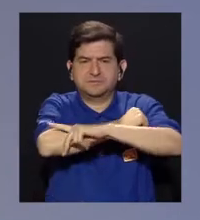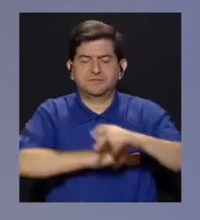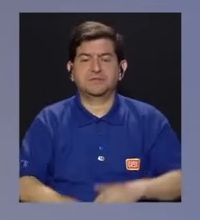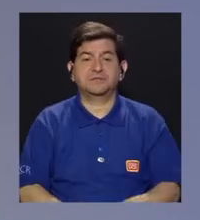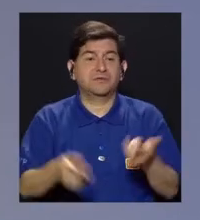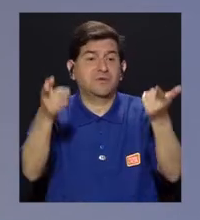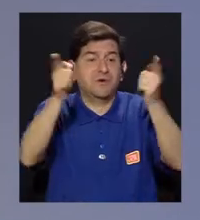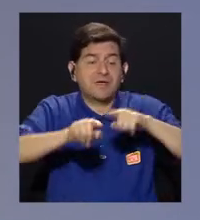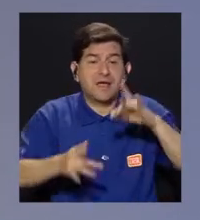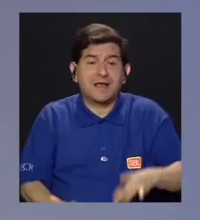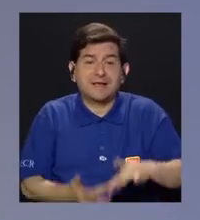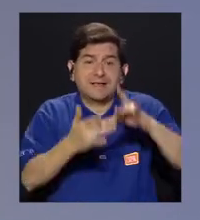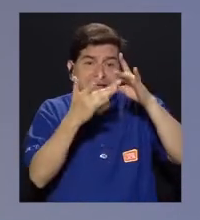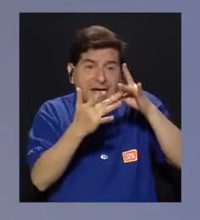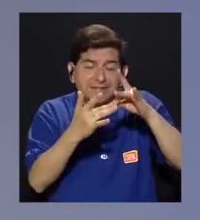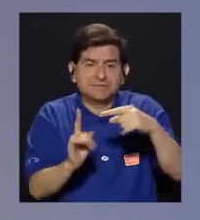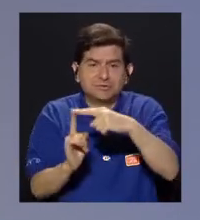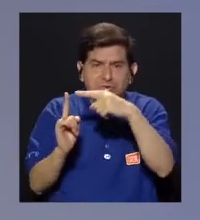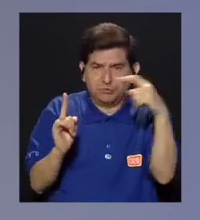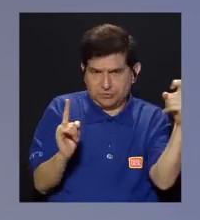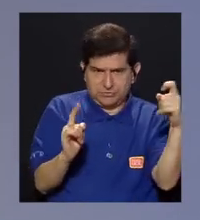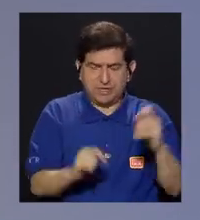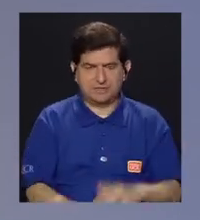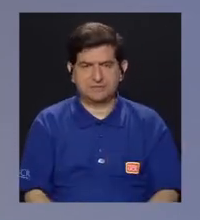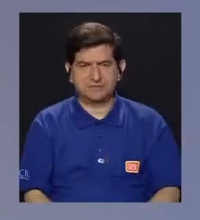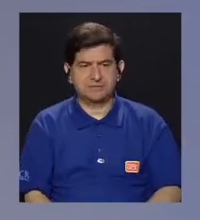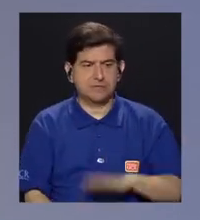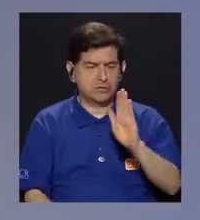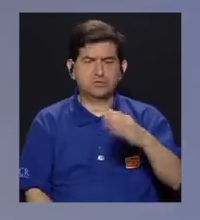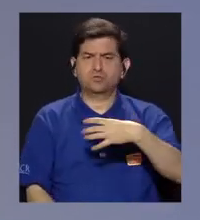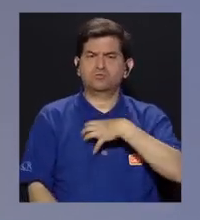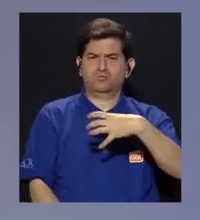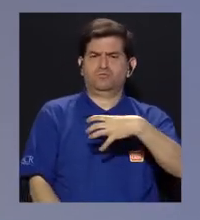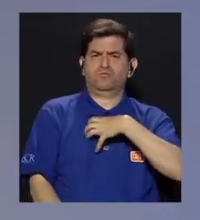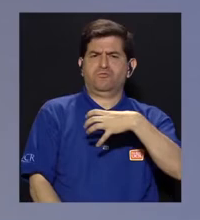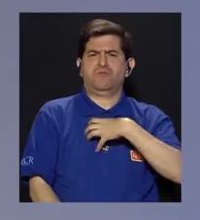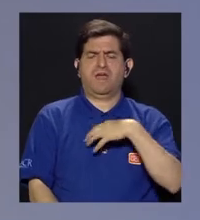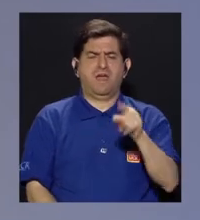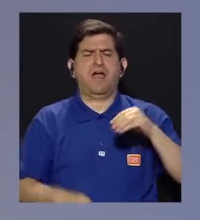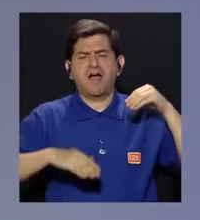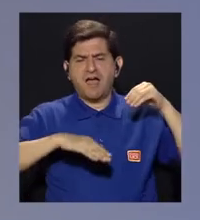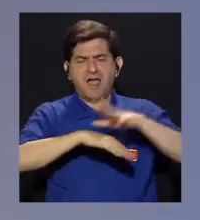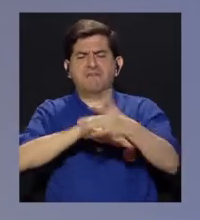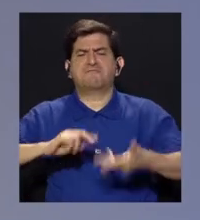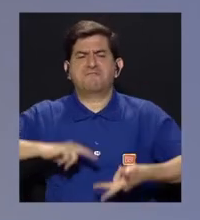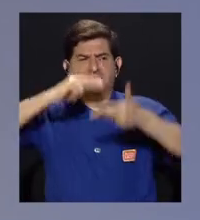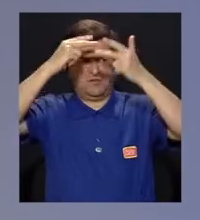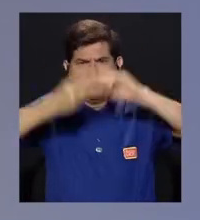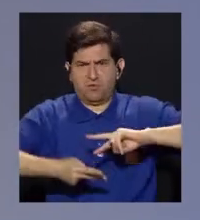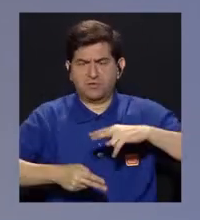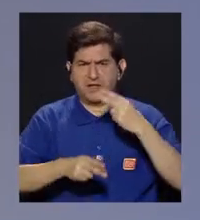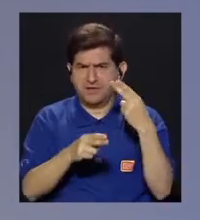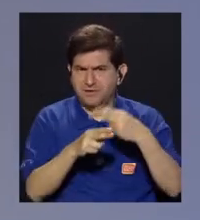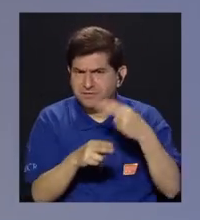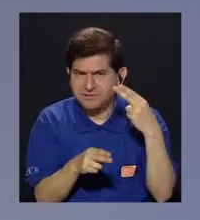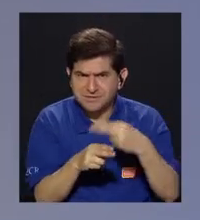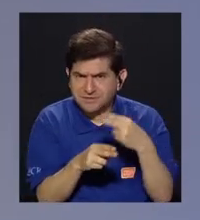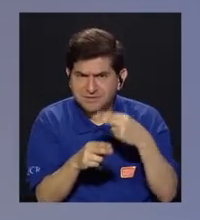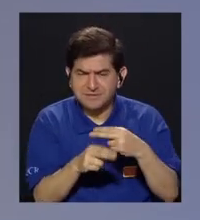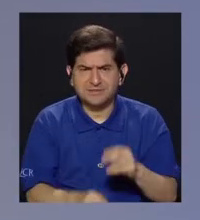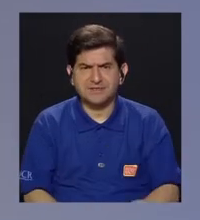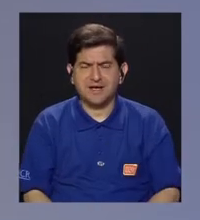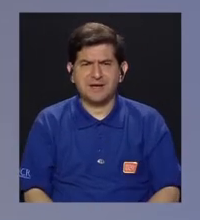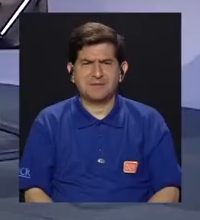que en este caso en particular a partir de su reclamo se da de ese efecto contrario que usted dice que se llama